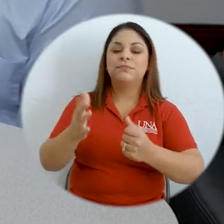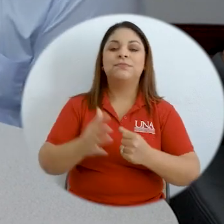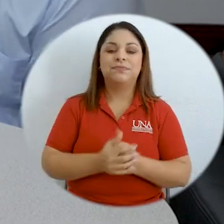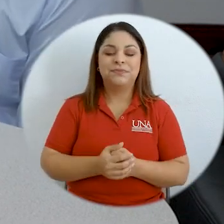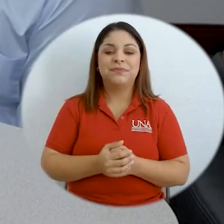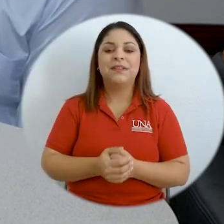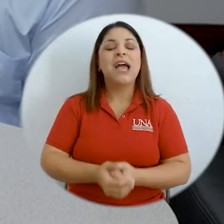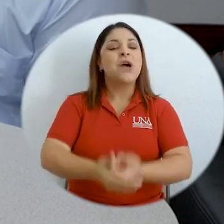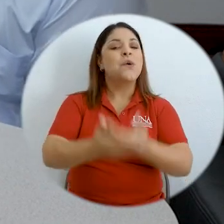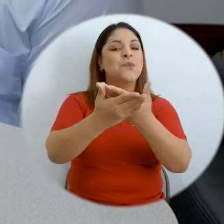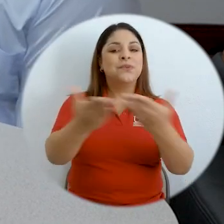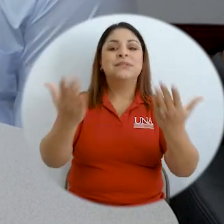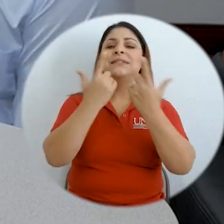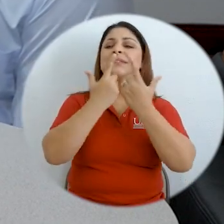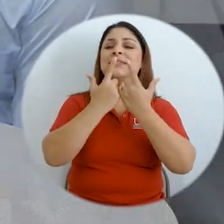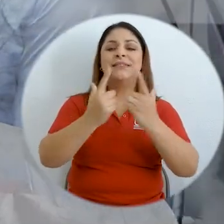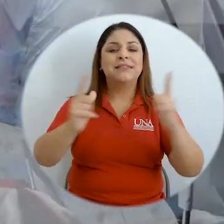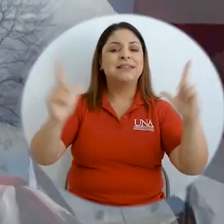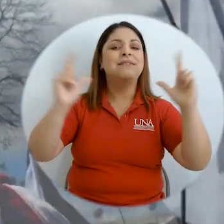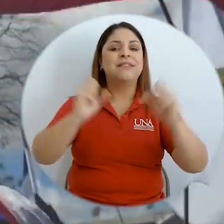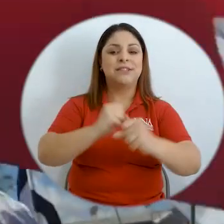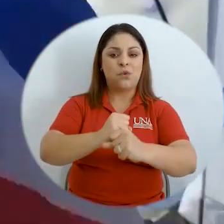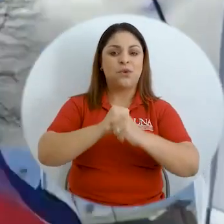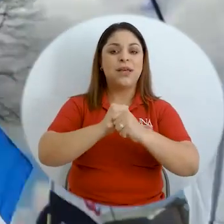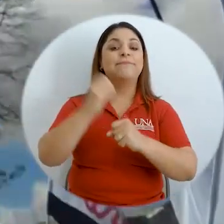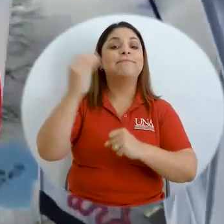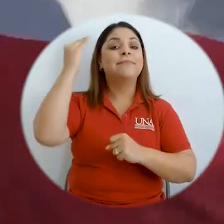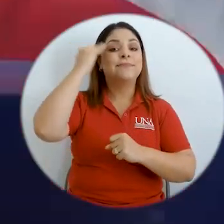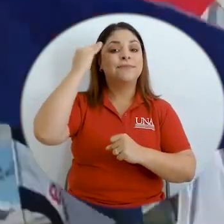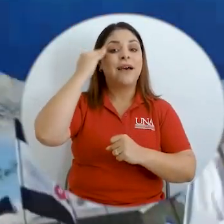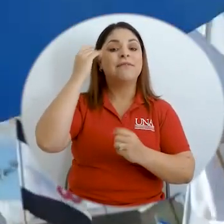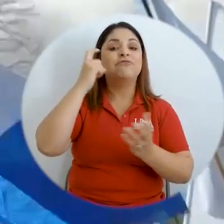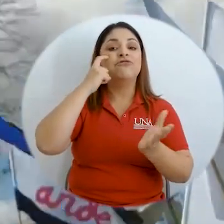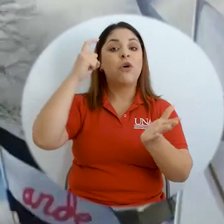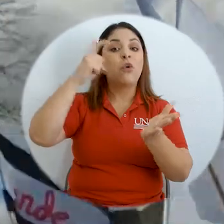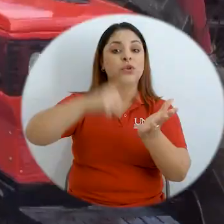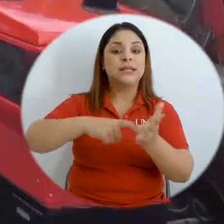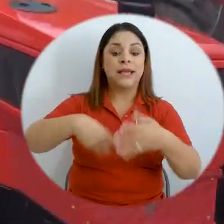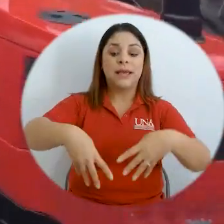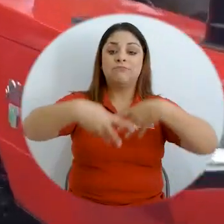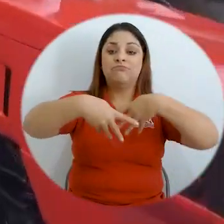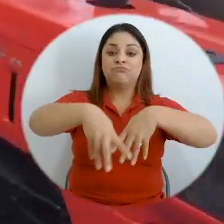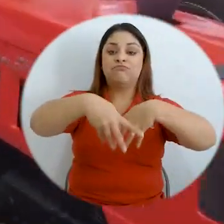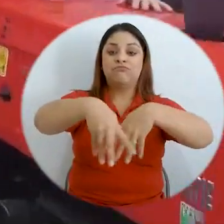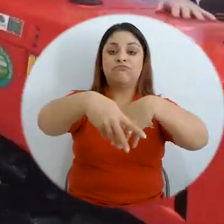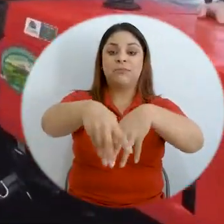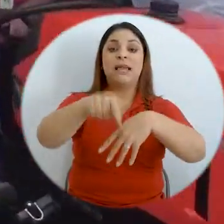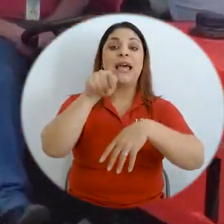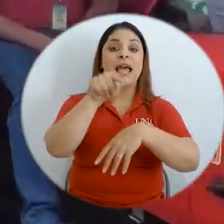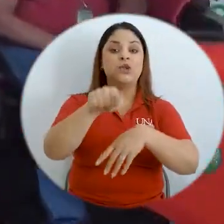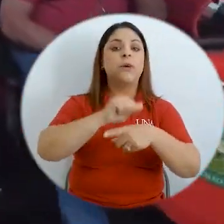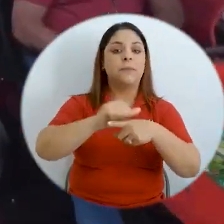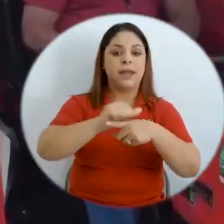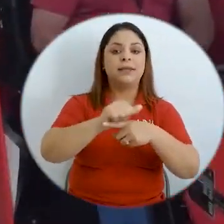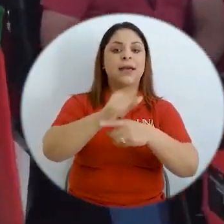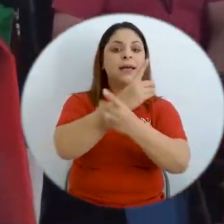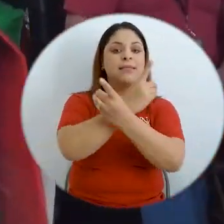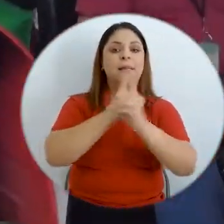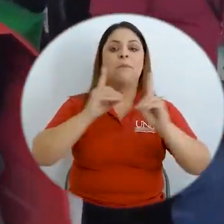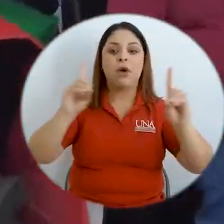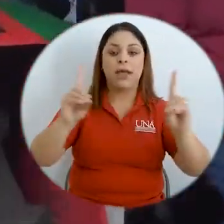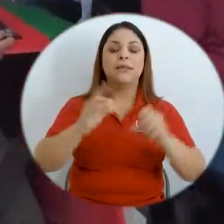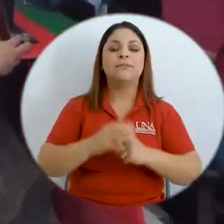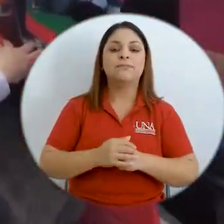ese día? Con toda libertad y seguridad tenemos que reconocer que marchar es un ejercicio democrático, sí,